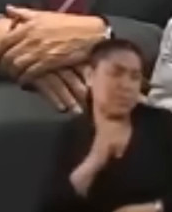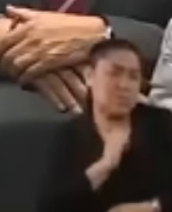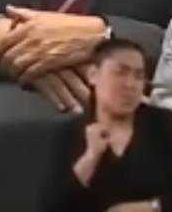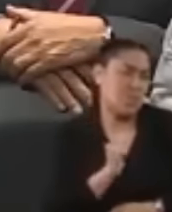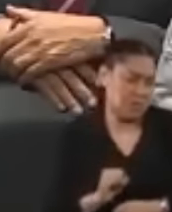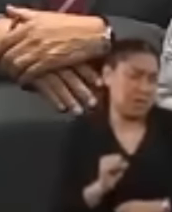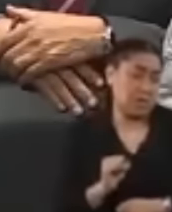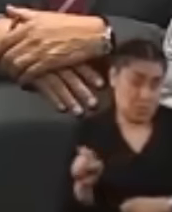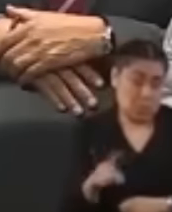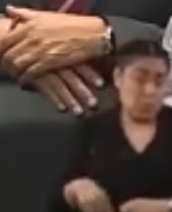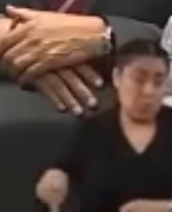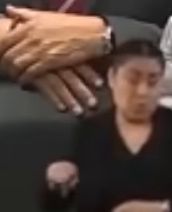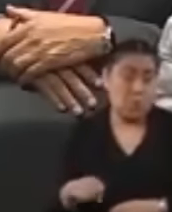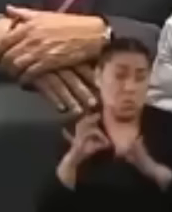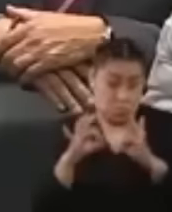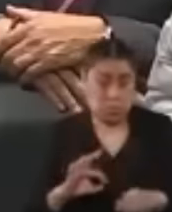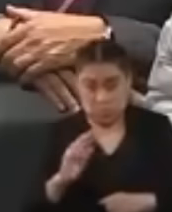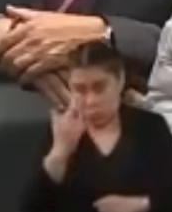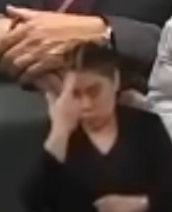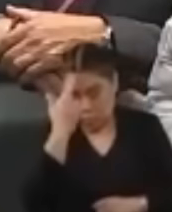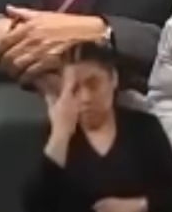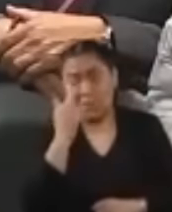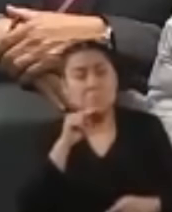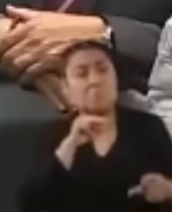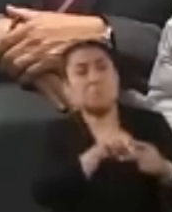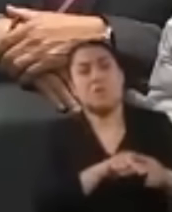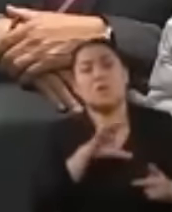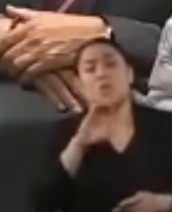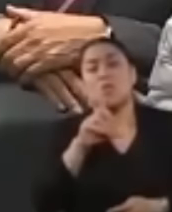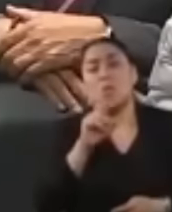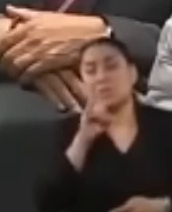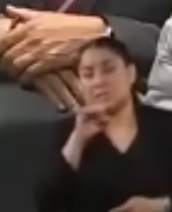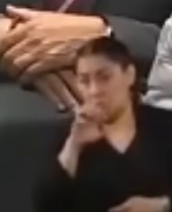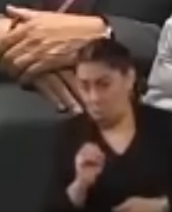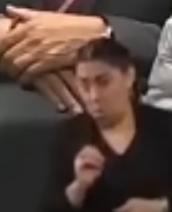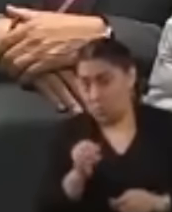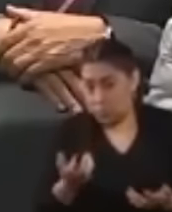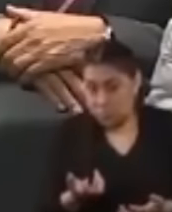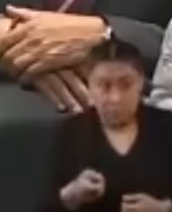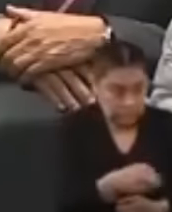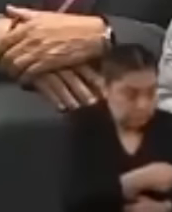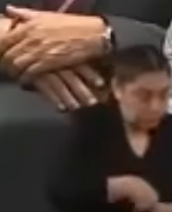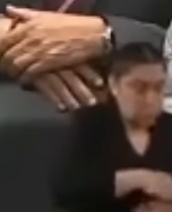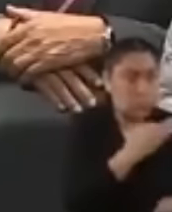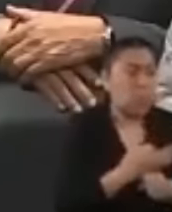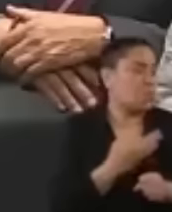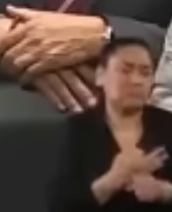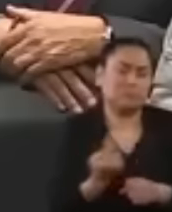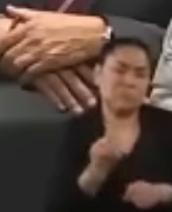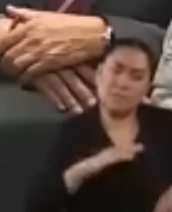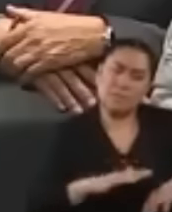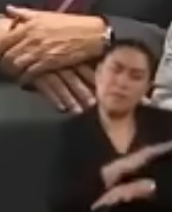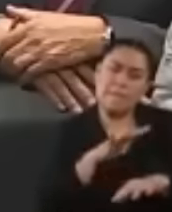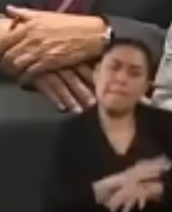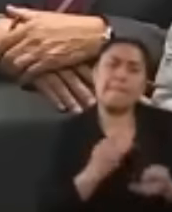tan amable, por favor. el magnicidio de Colosio. Nosotros estamos haciendo historia y lo hacemos